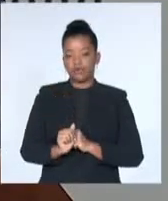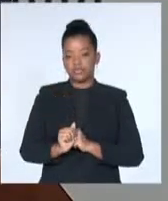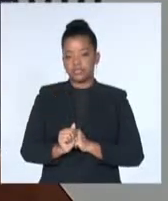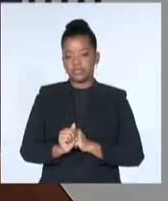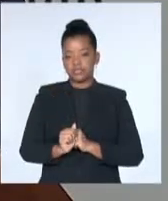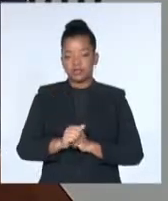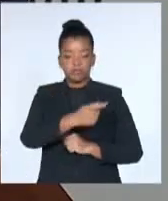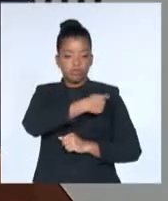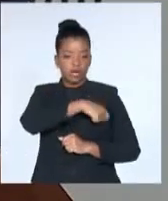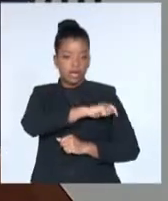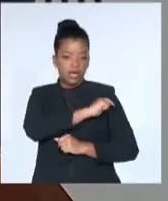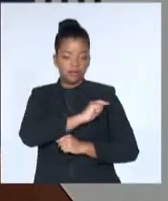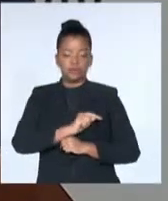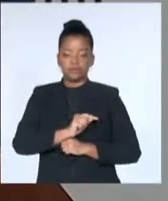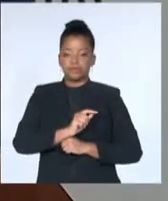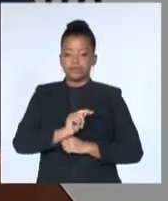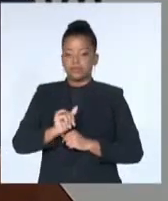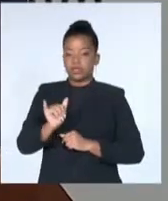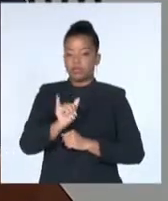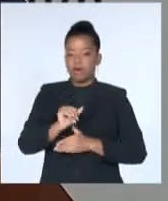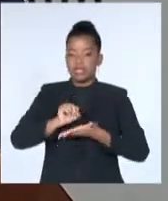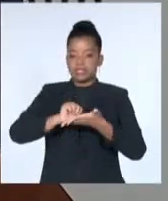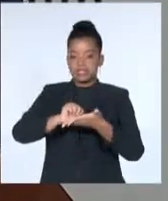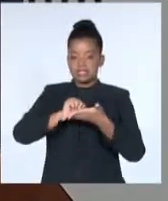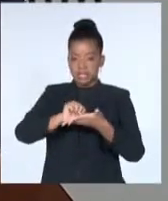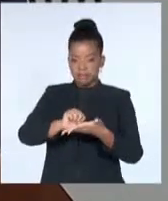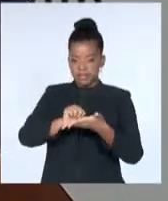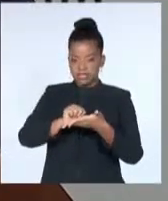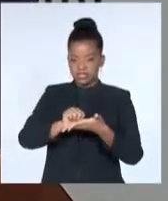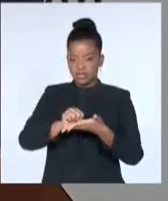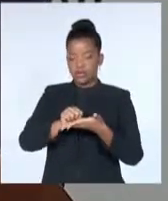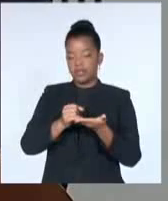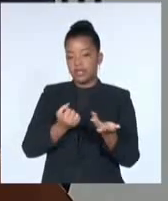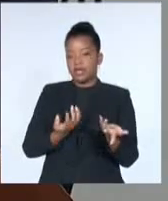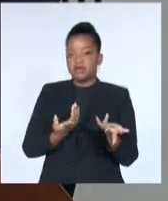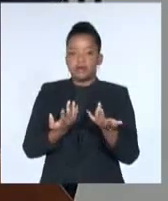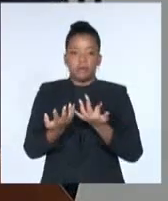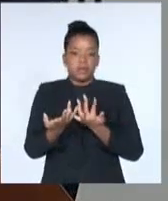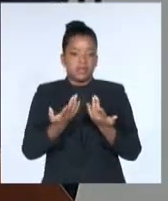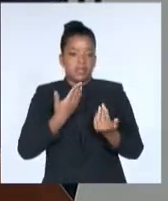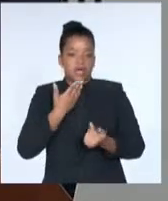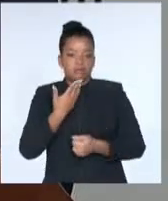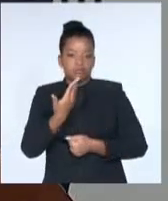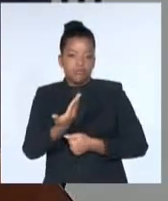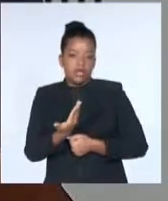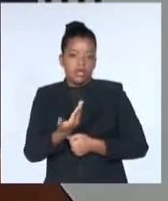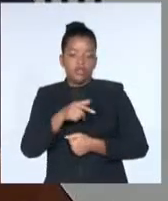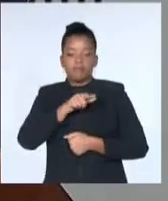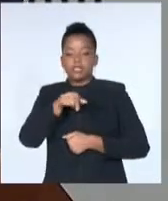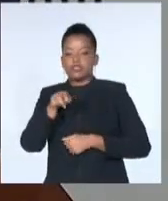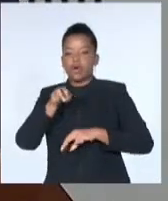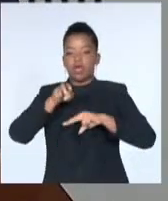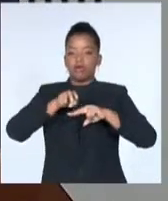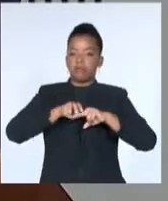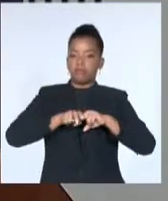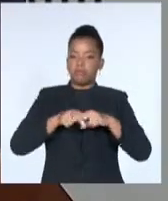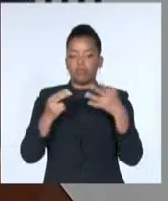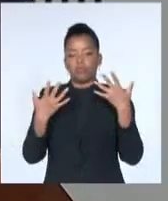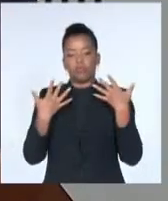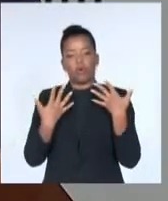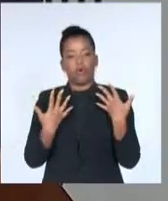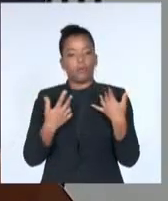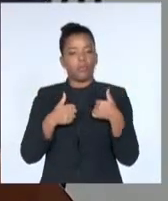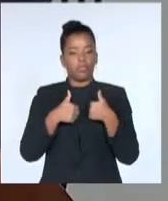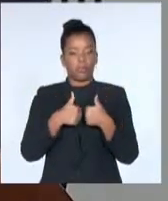convencional, ofreciendo servicios de movilidad cómodos, asequibles a millones de iraníes. En el